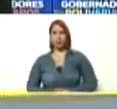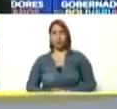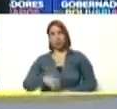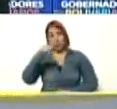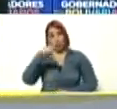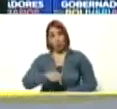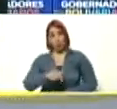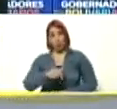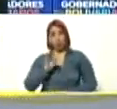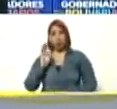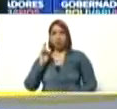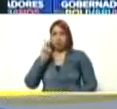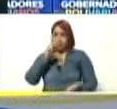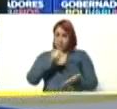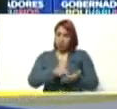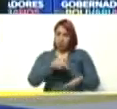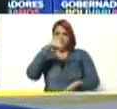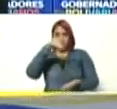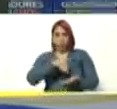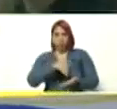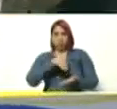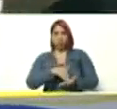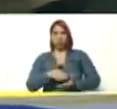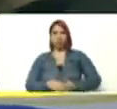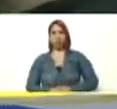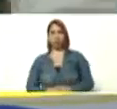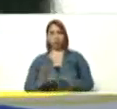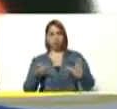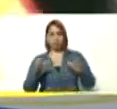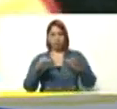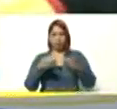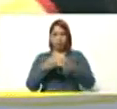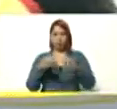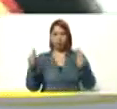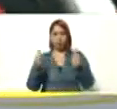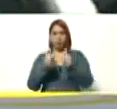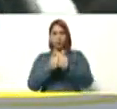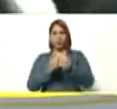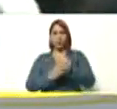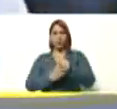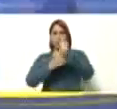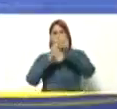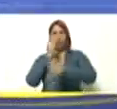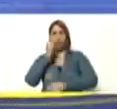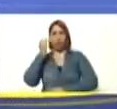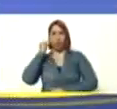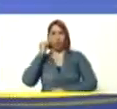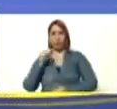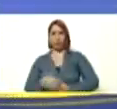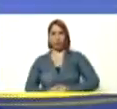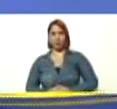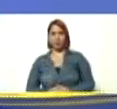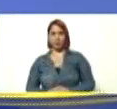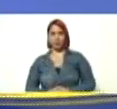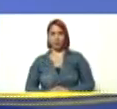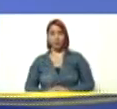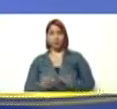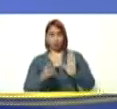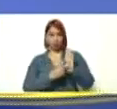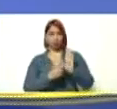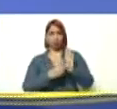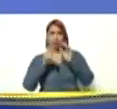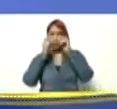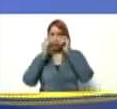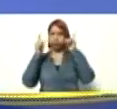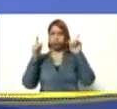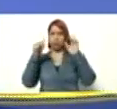Hoy fui a Miranda y me reuní con los líderes y lideresas, y de verdad me impresionó